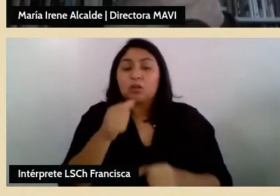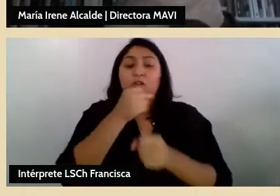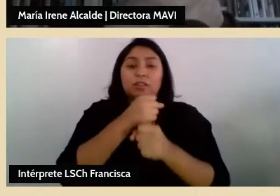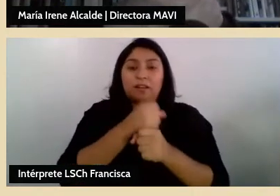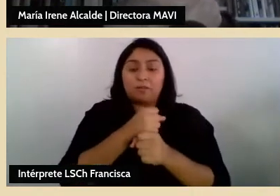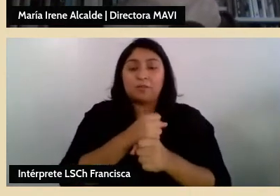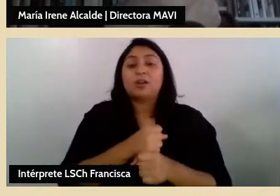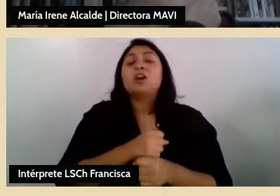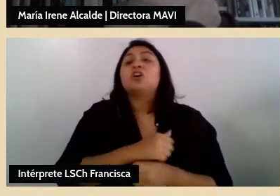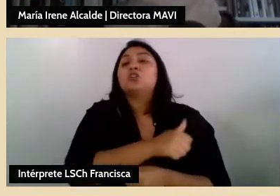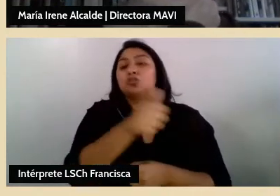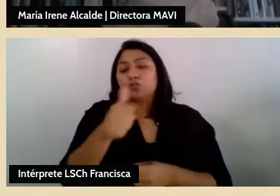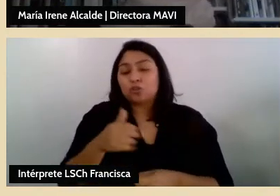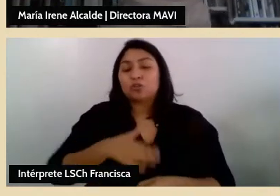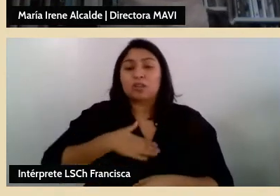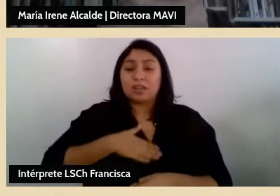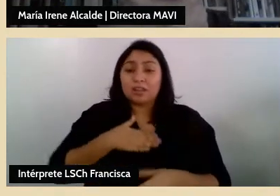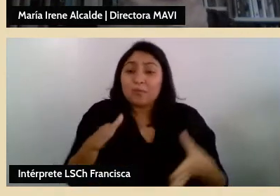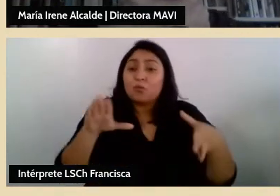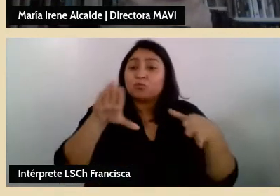queríamos reunirnos,